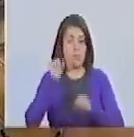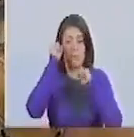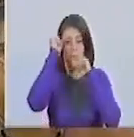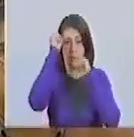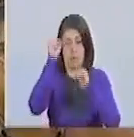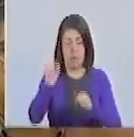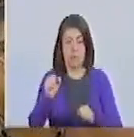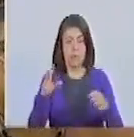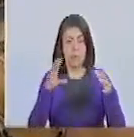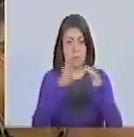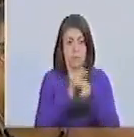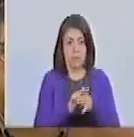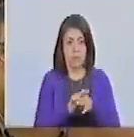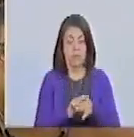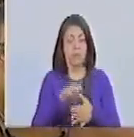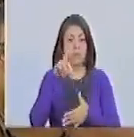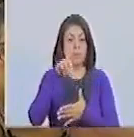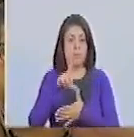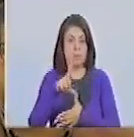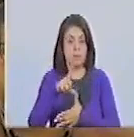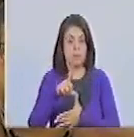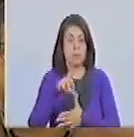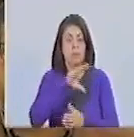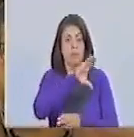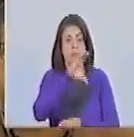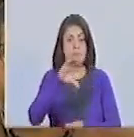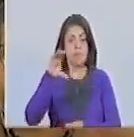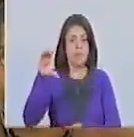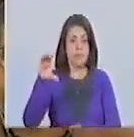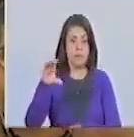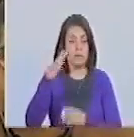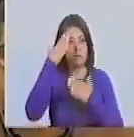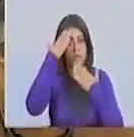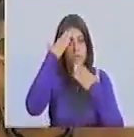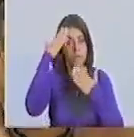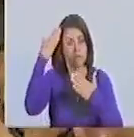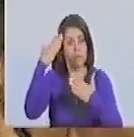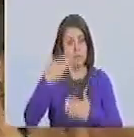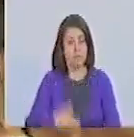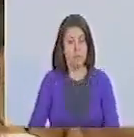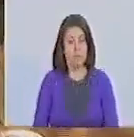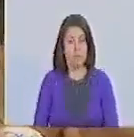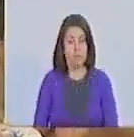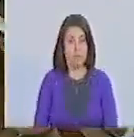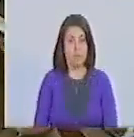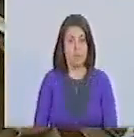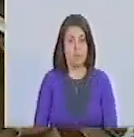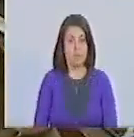que viva la unidad latinoamericana y caribeña. Saludos.